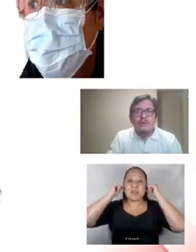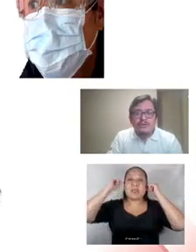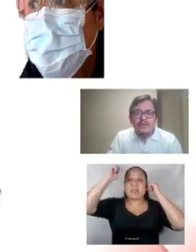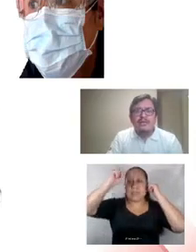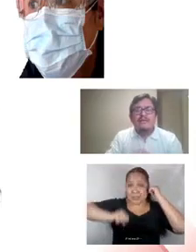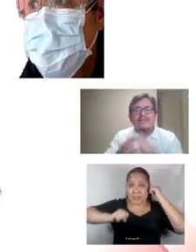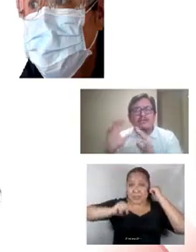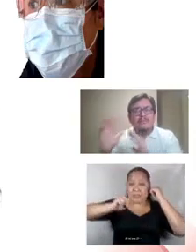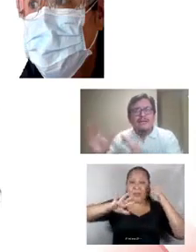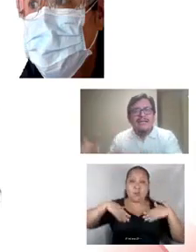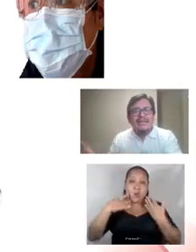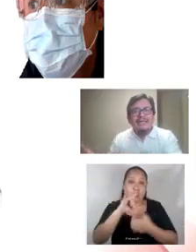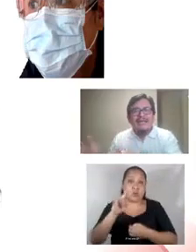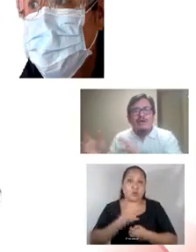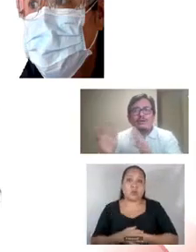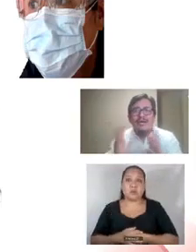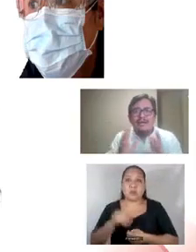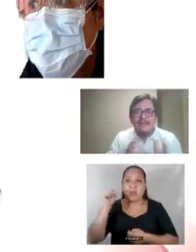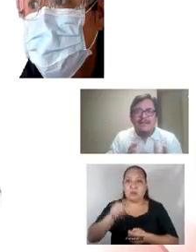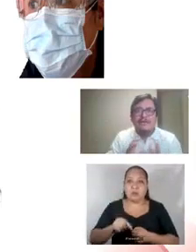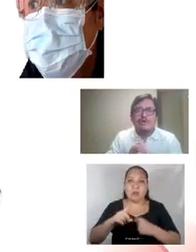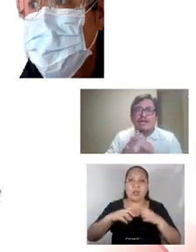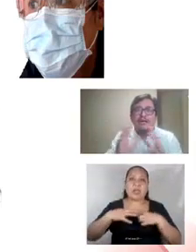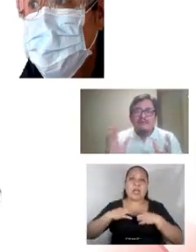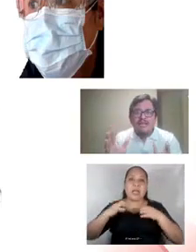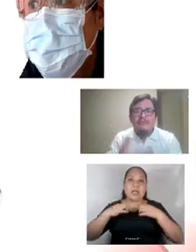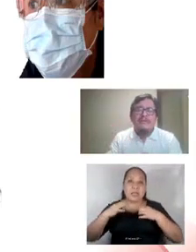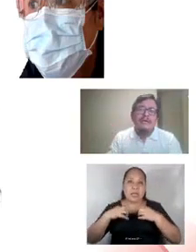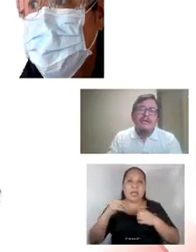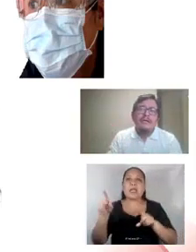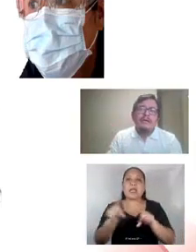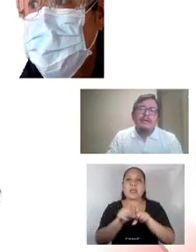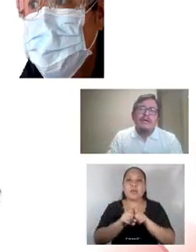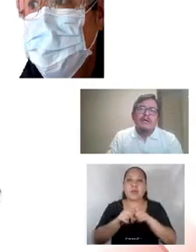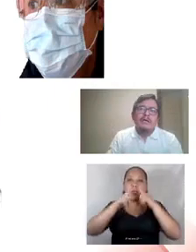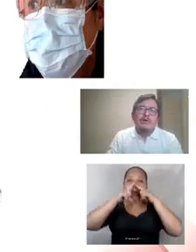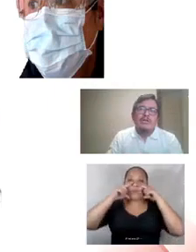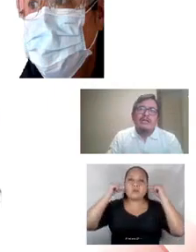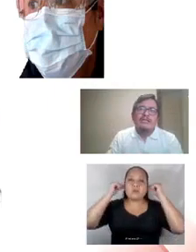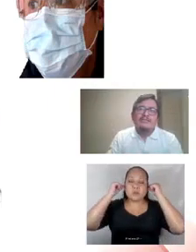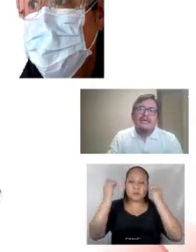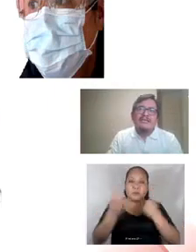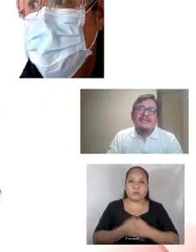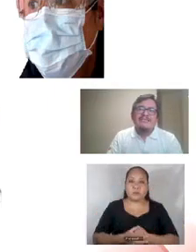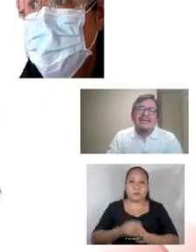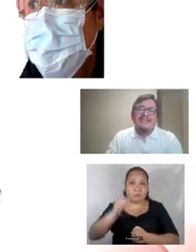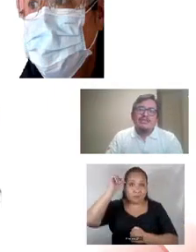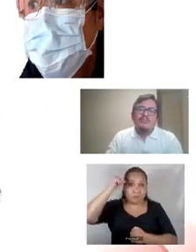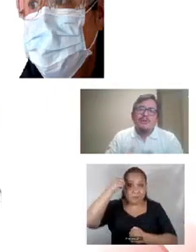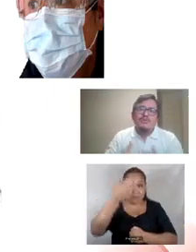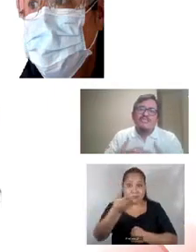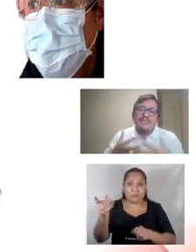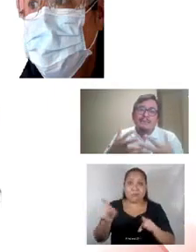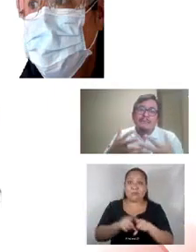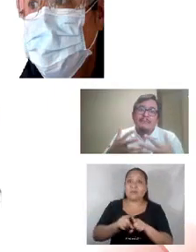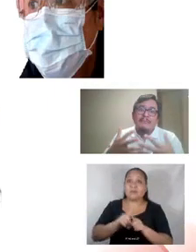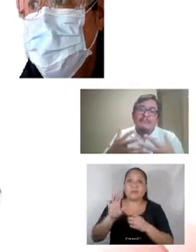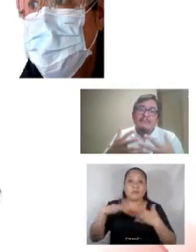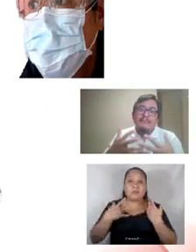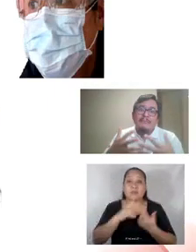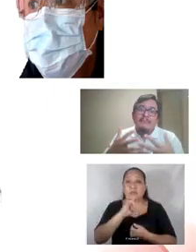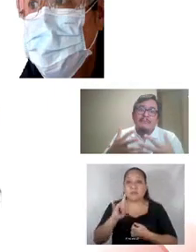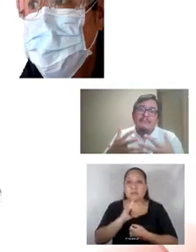siendo todavía útil, tanto para la de tela como para la quirúrgica. Y finalmente, recordarles que si no podemos usar